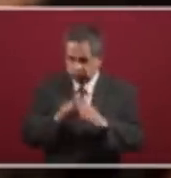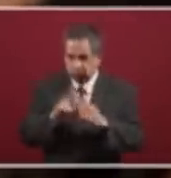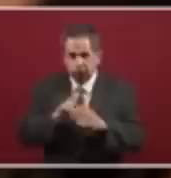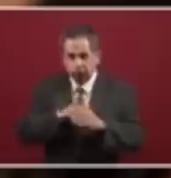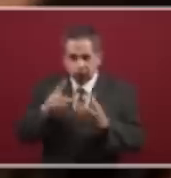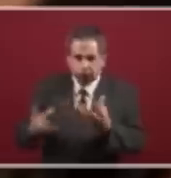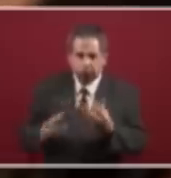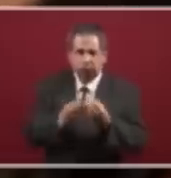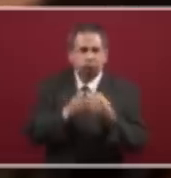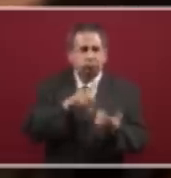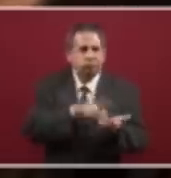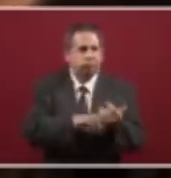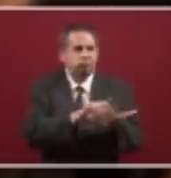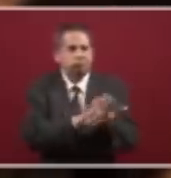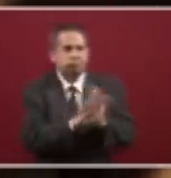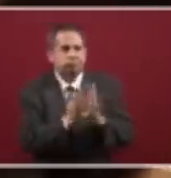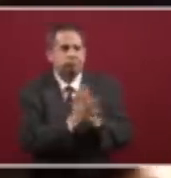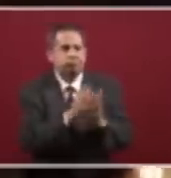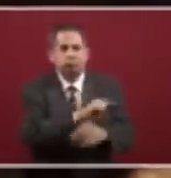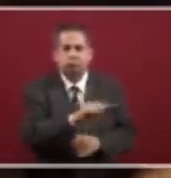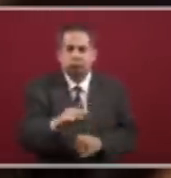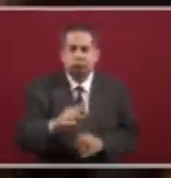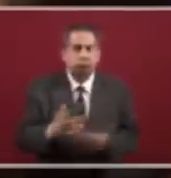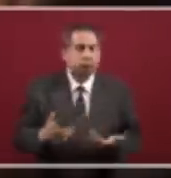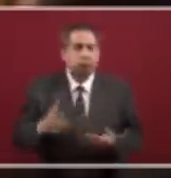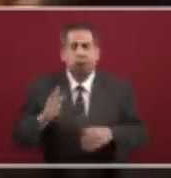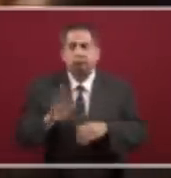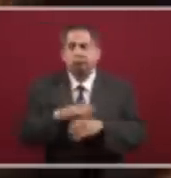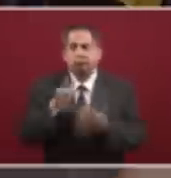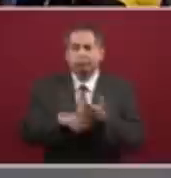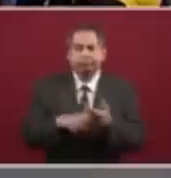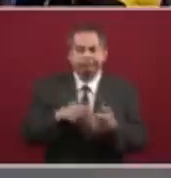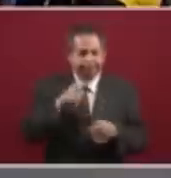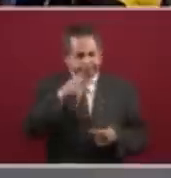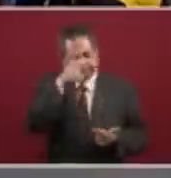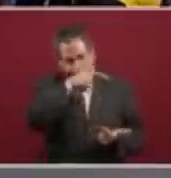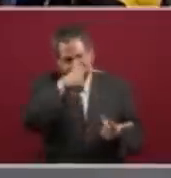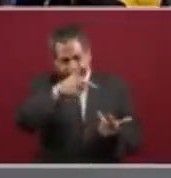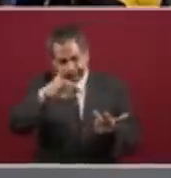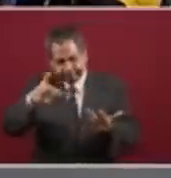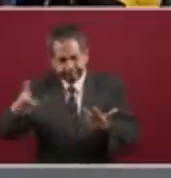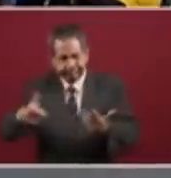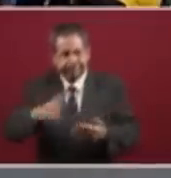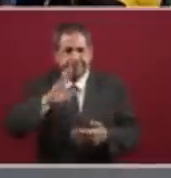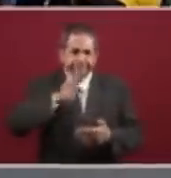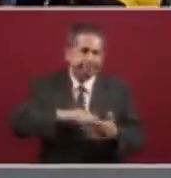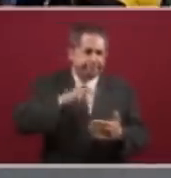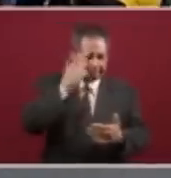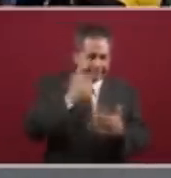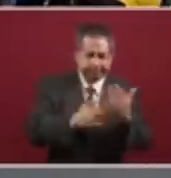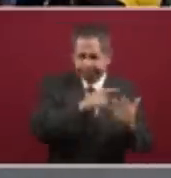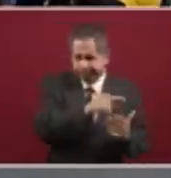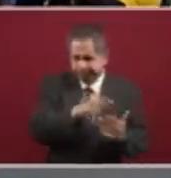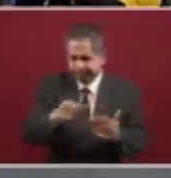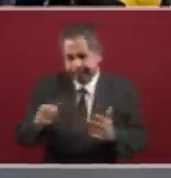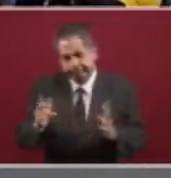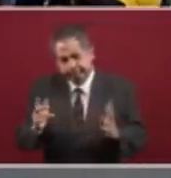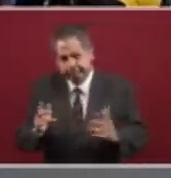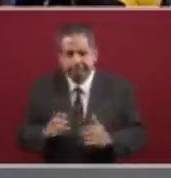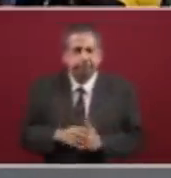la corrupción porque un tema transversal en todas estas violaciones y también con una